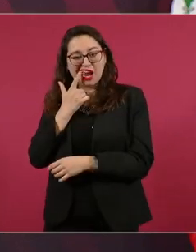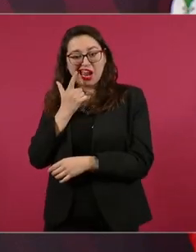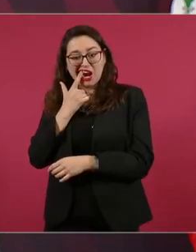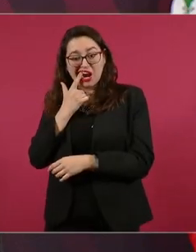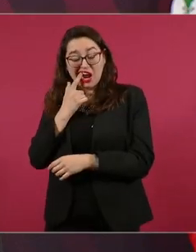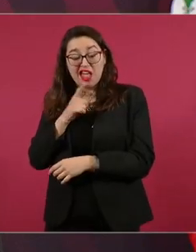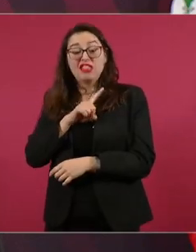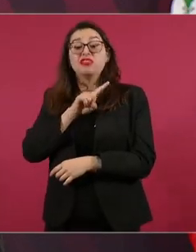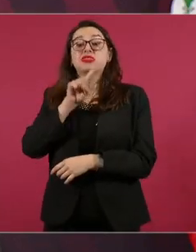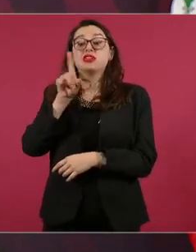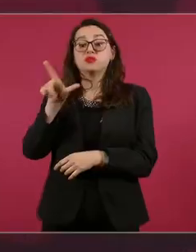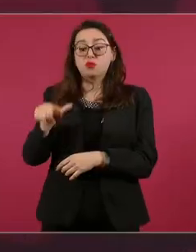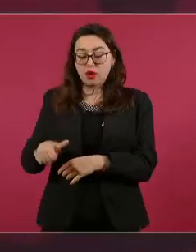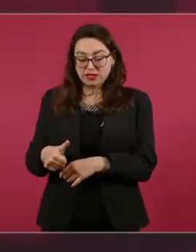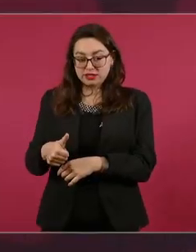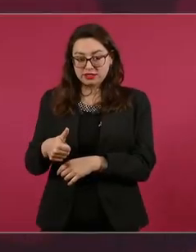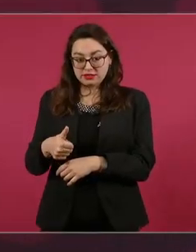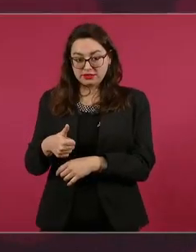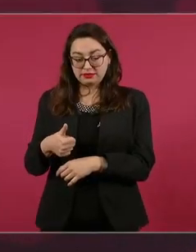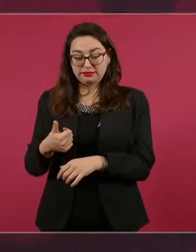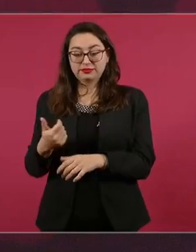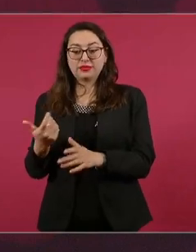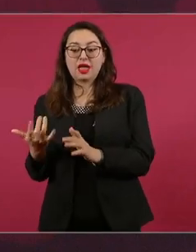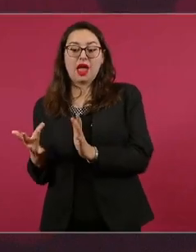el PAN le ayudó al PRI,